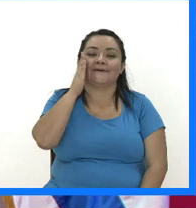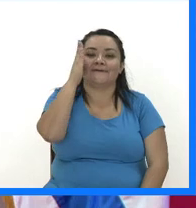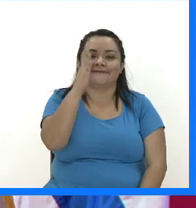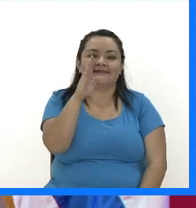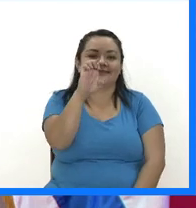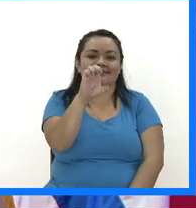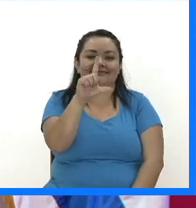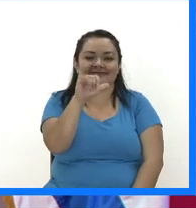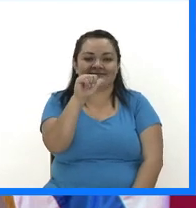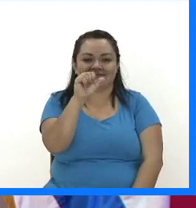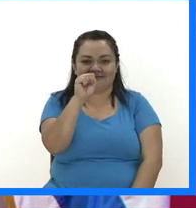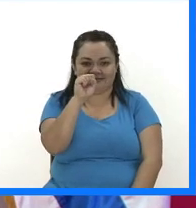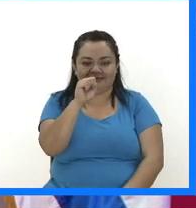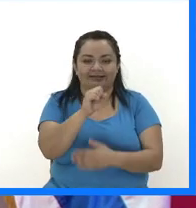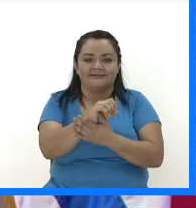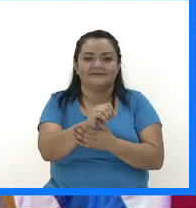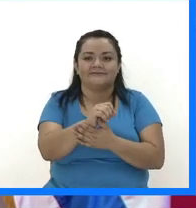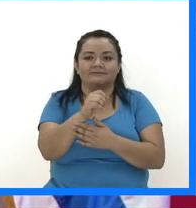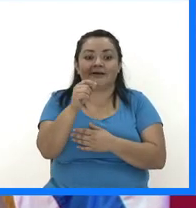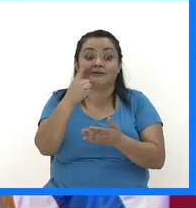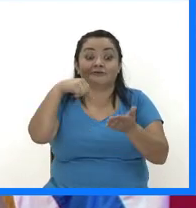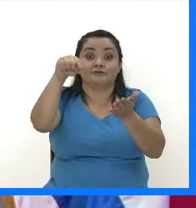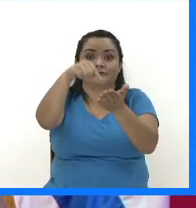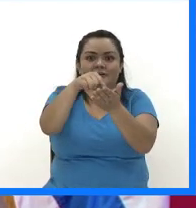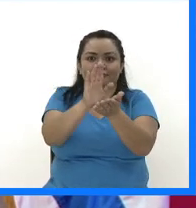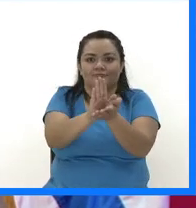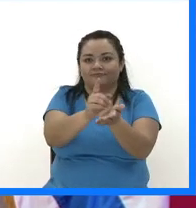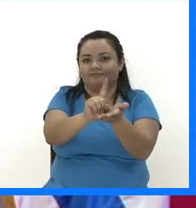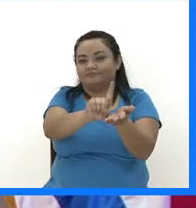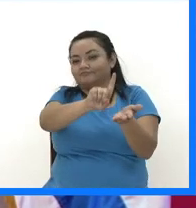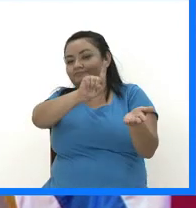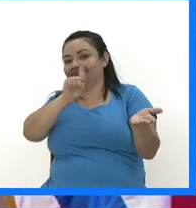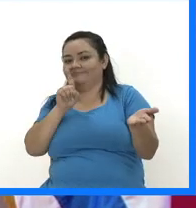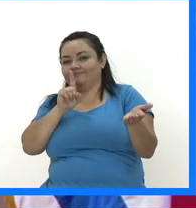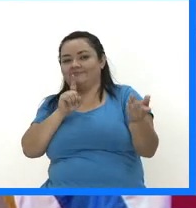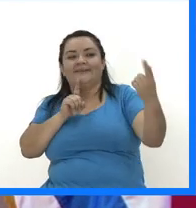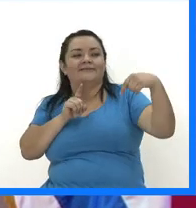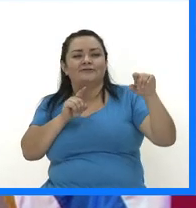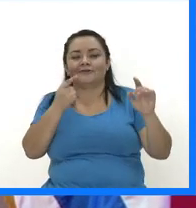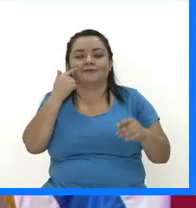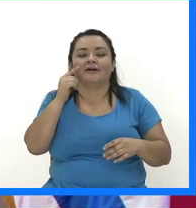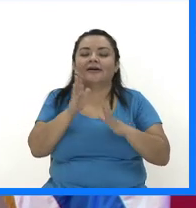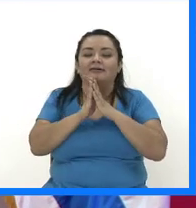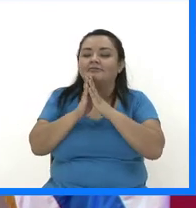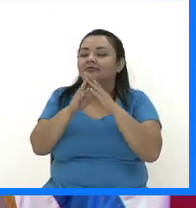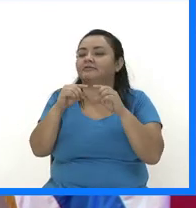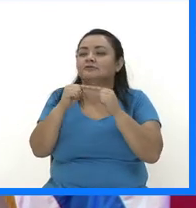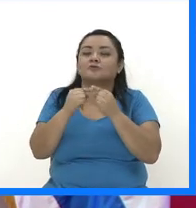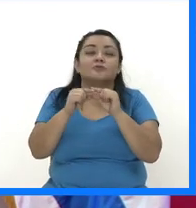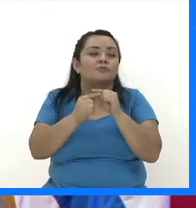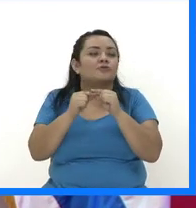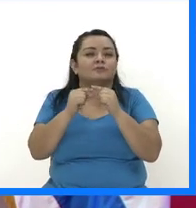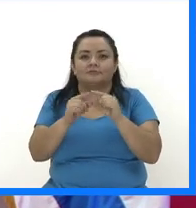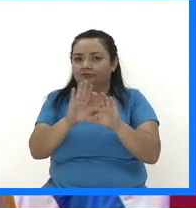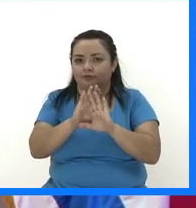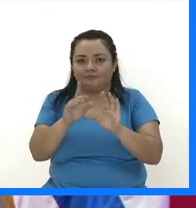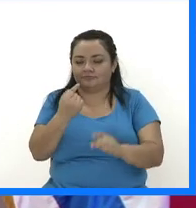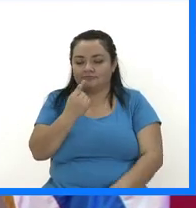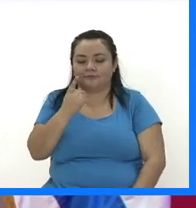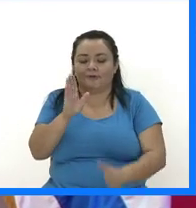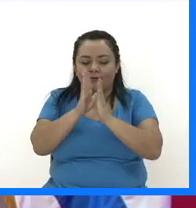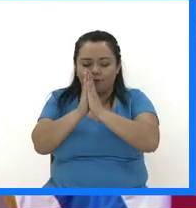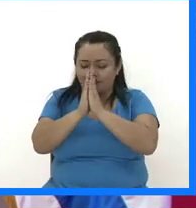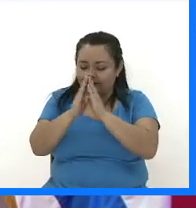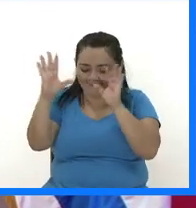retirado de la ciudad si no andaba de retiro en retiro ni desayuno pastoral en desayuno pastoral andaba orando